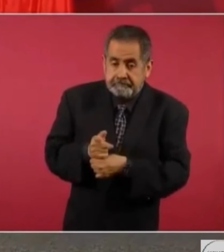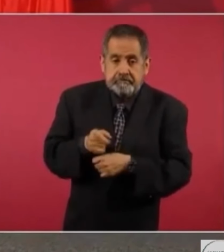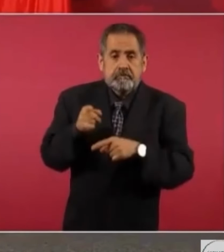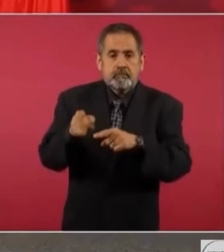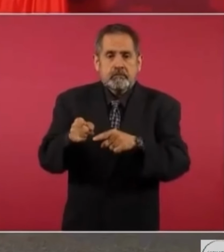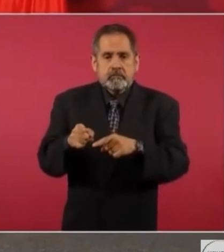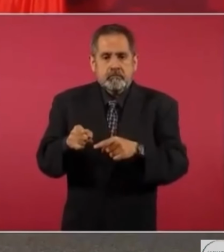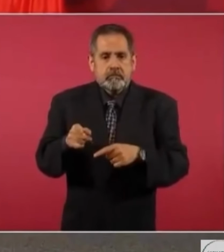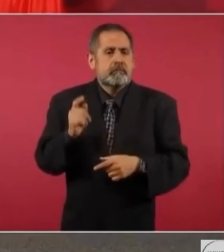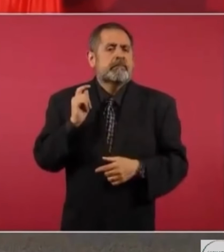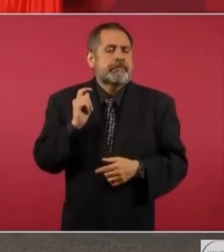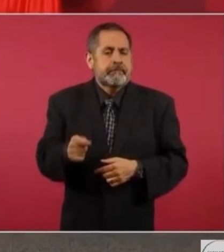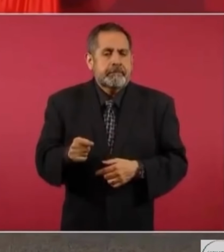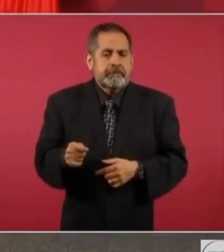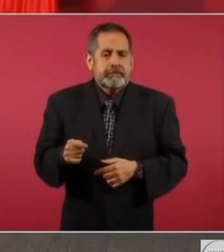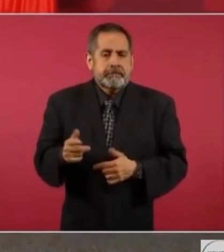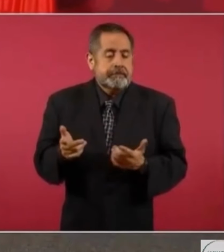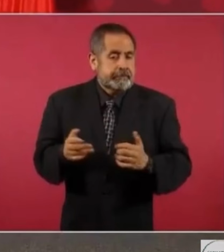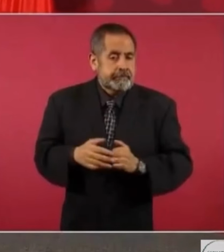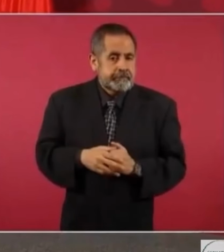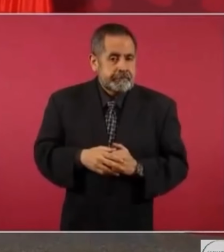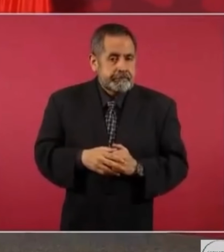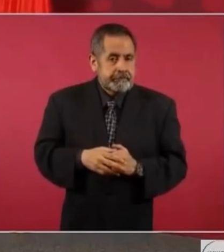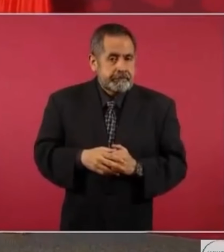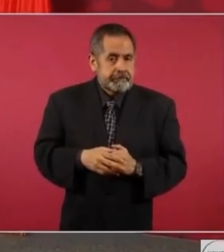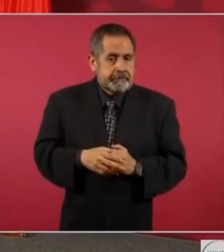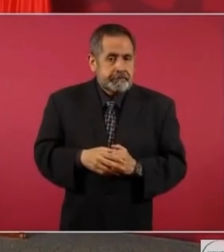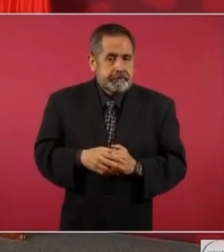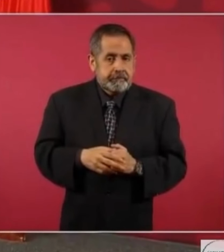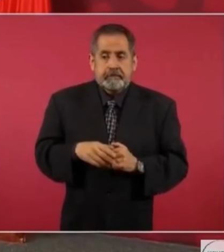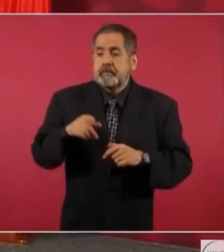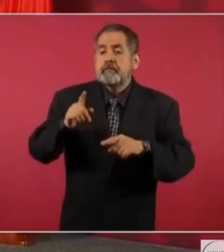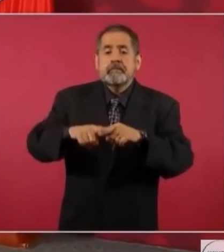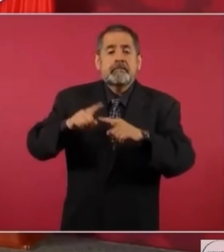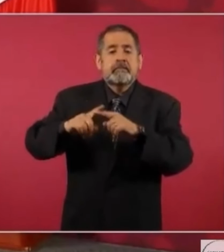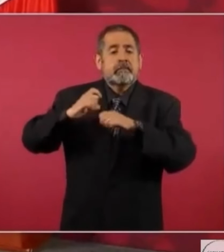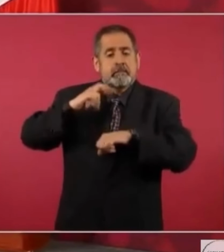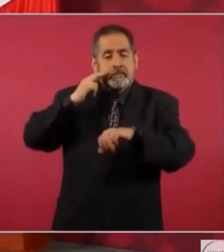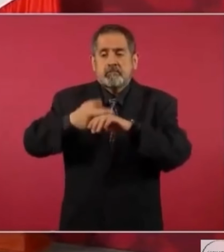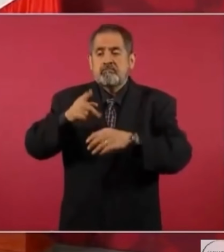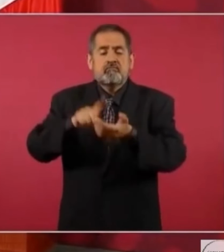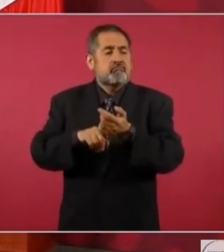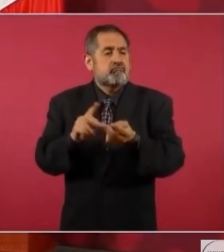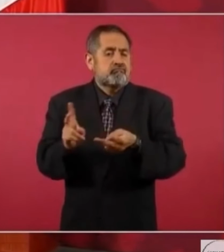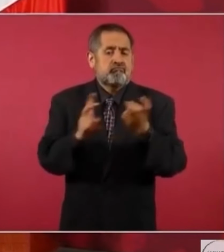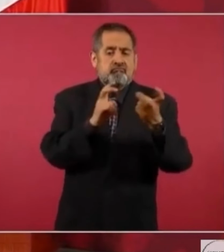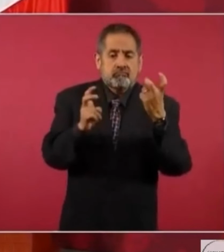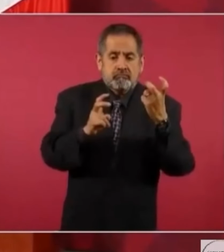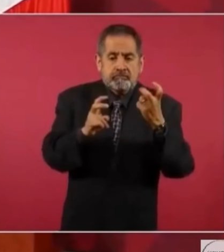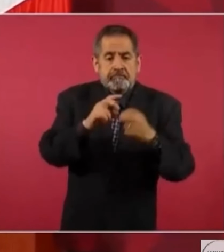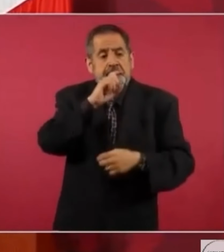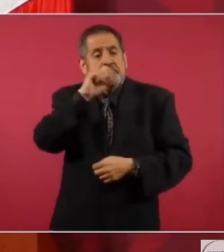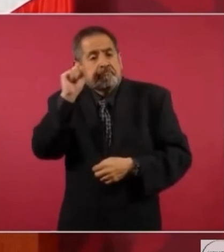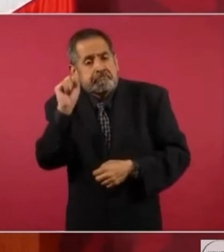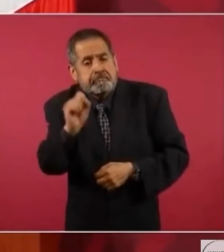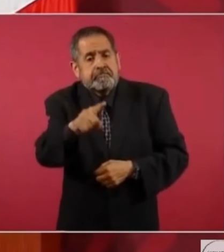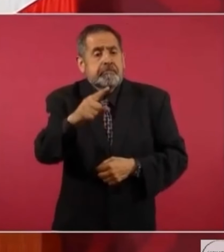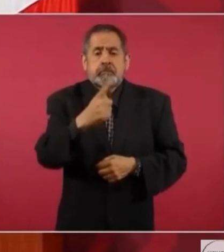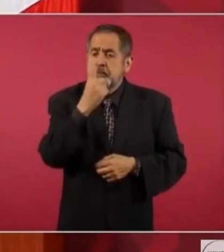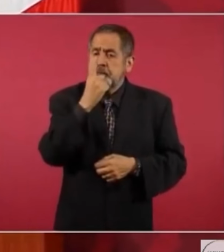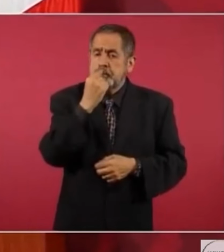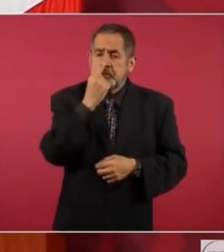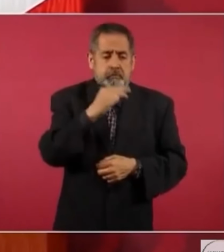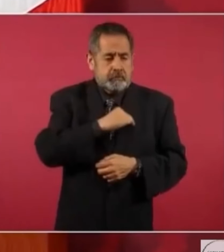se demuestra que quienes llevan a cabo estos robos Son policías municipales